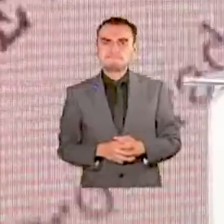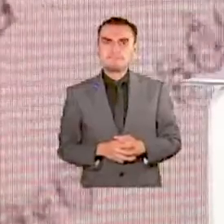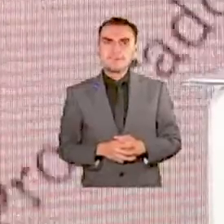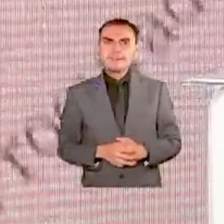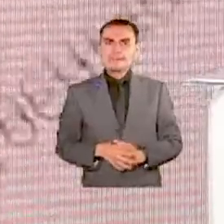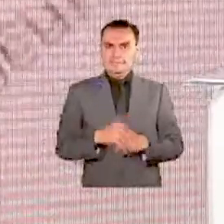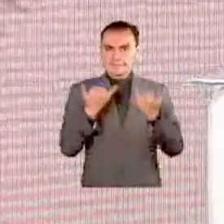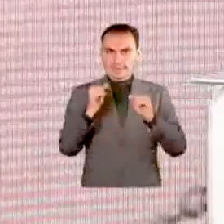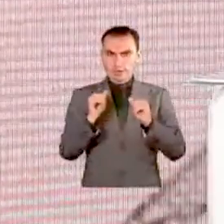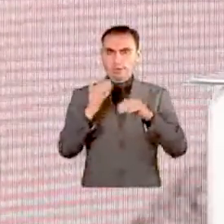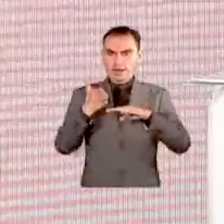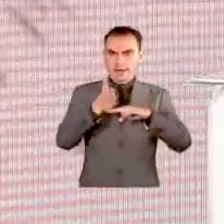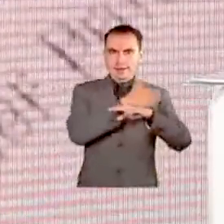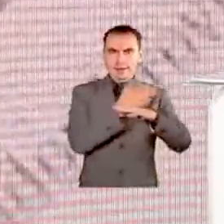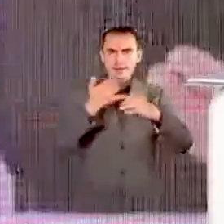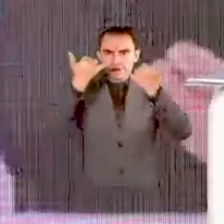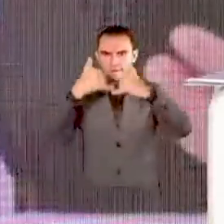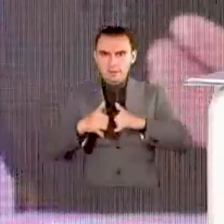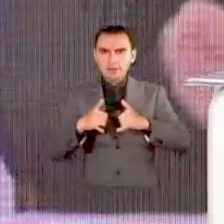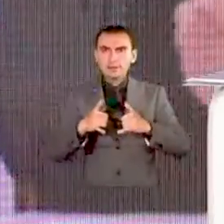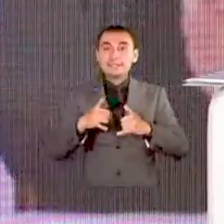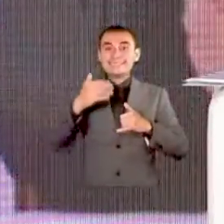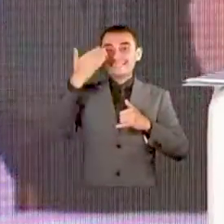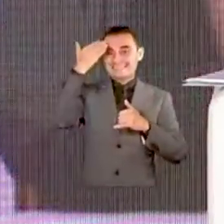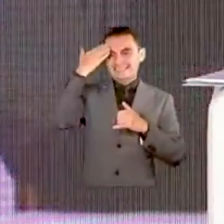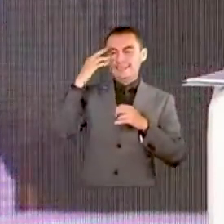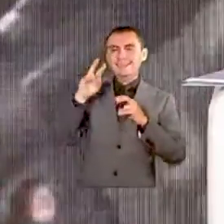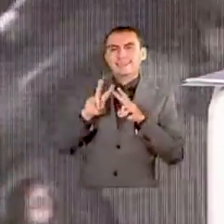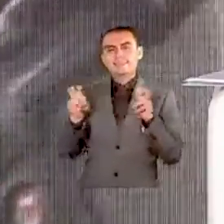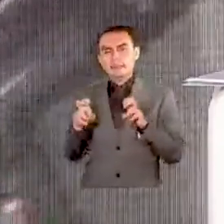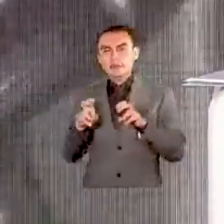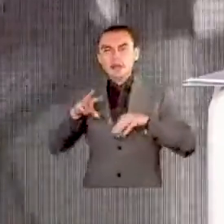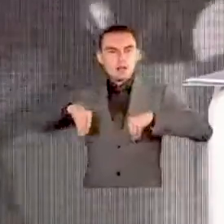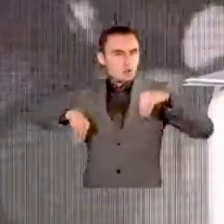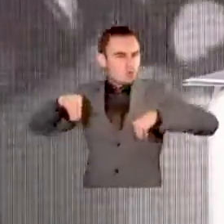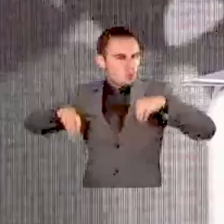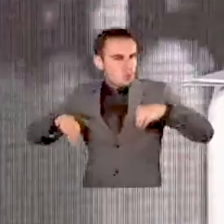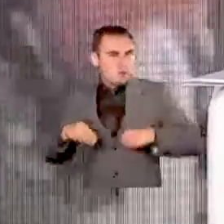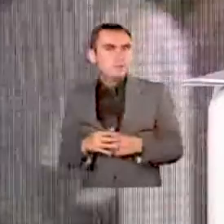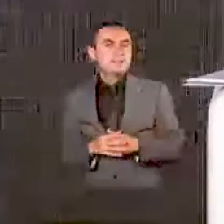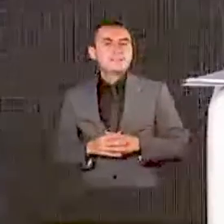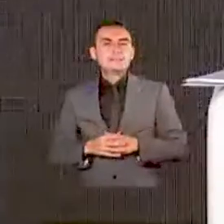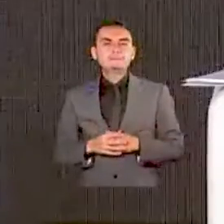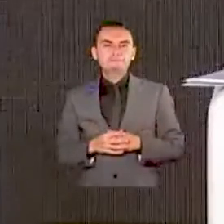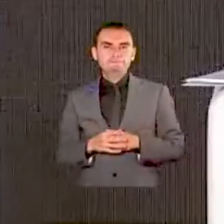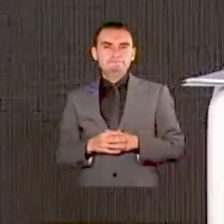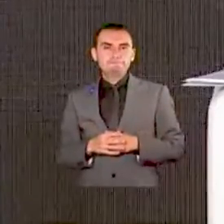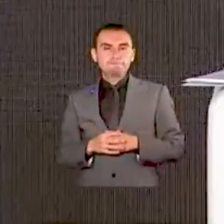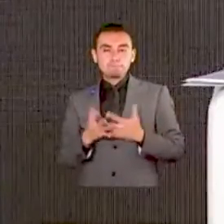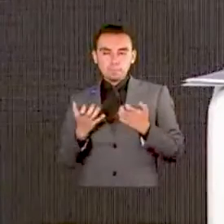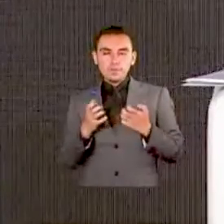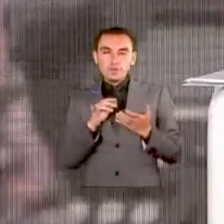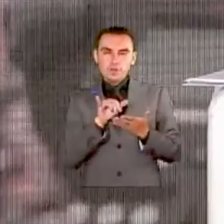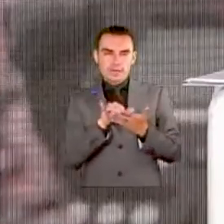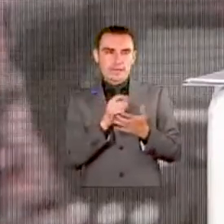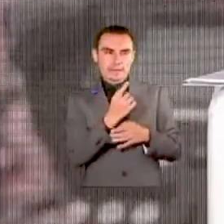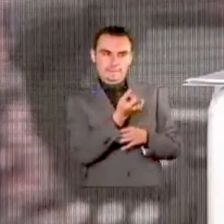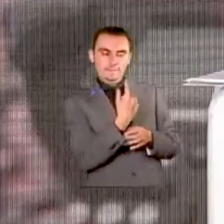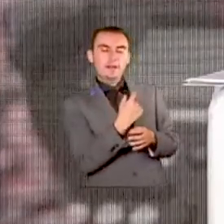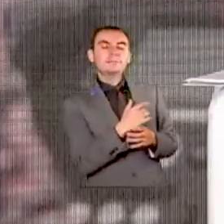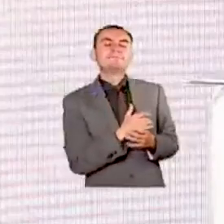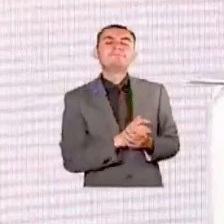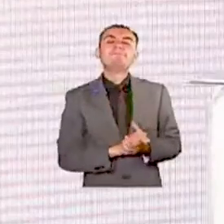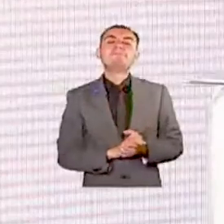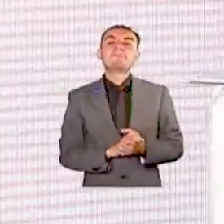cerrar este panel sin decirles que los temas de corrupción, que era un poco lo que quería hacernos la pregunta la ciudadana